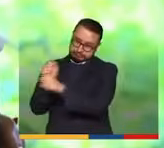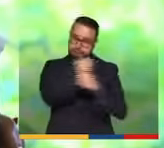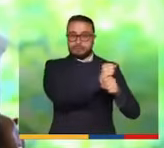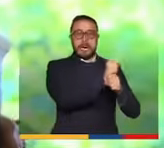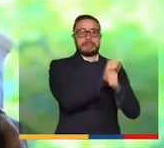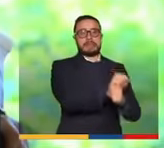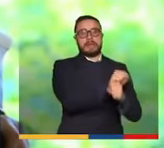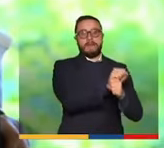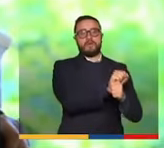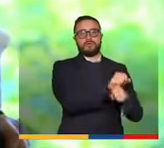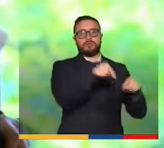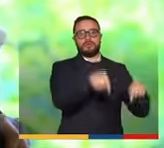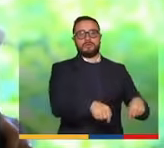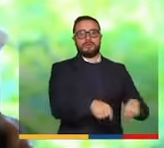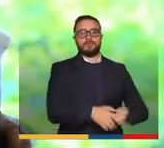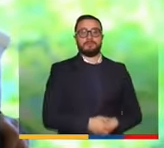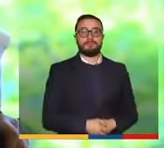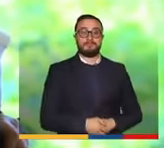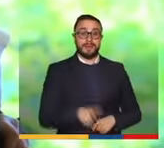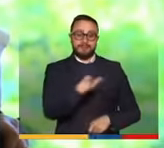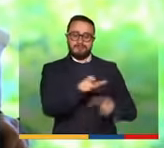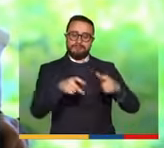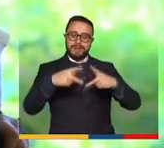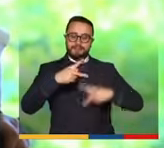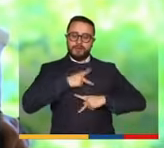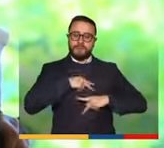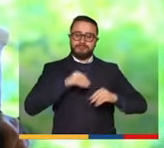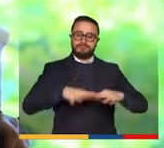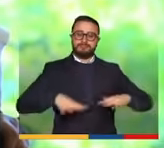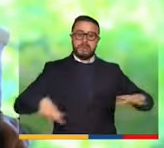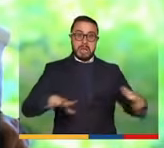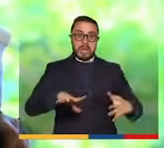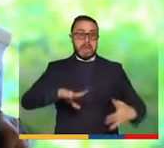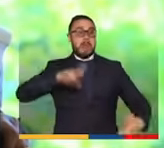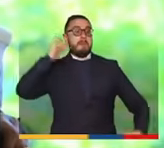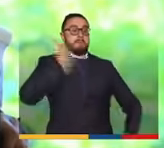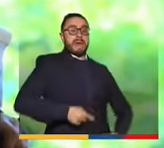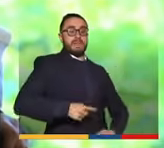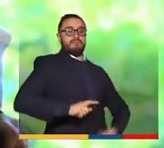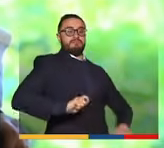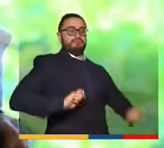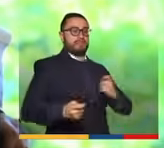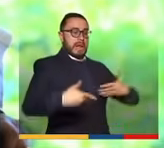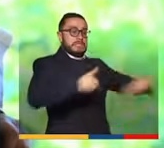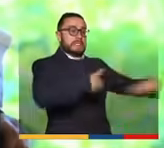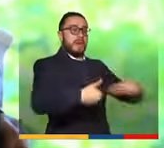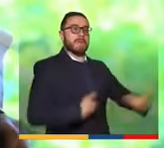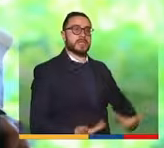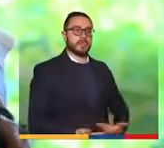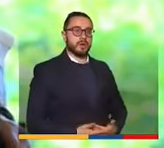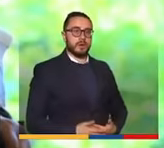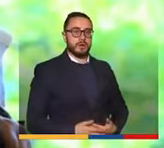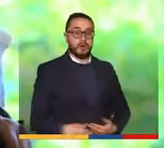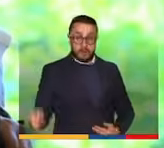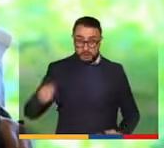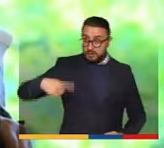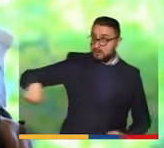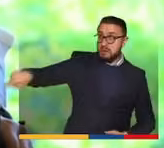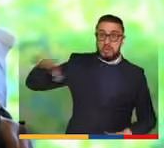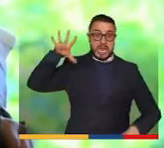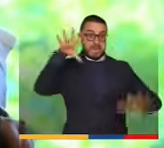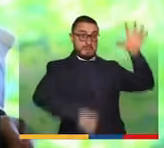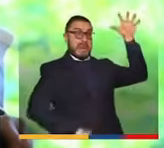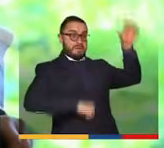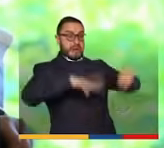tierra los volvieron siervos. Y en cambio los despojadores se convirtieron